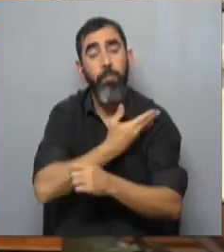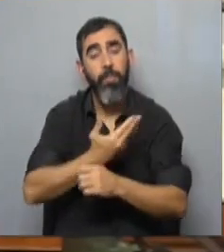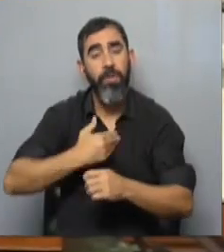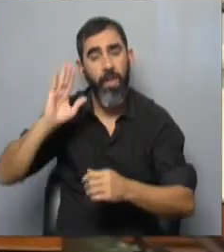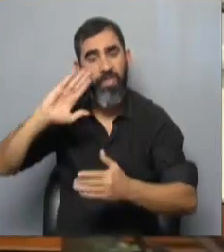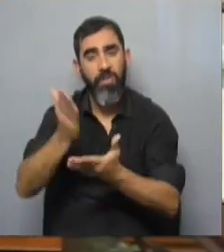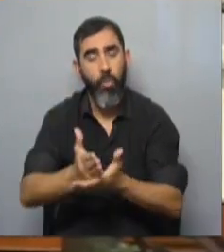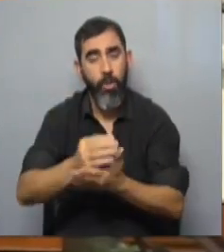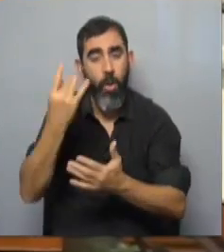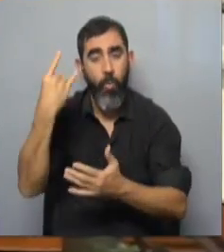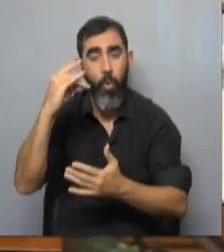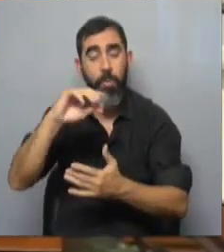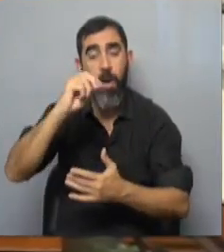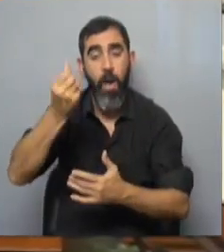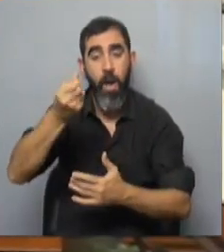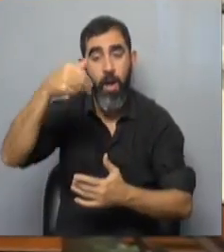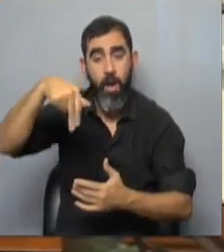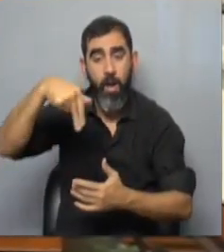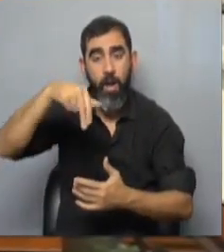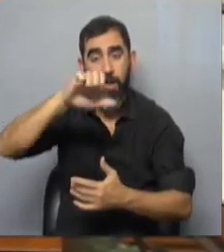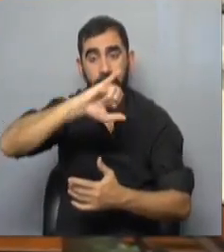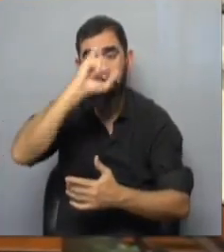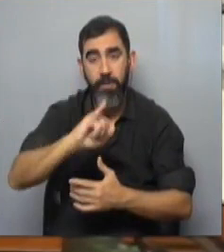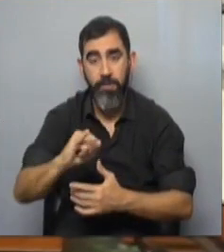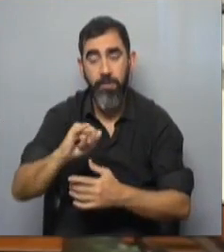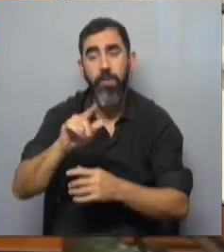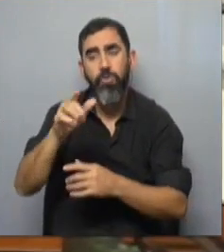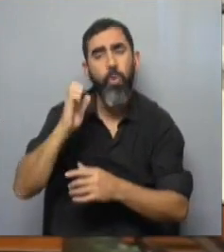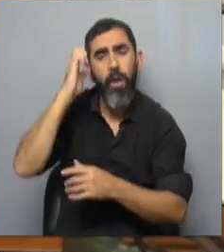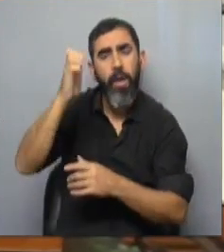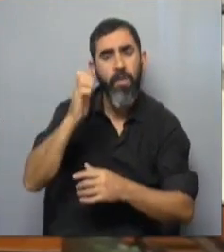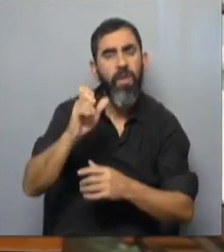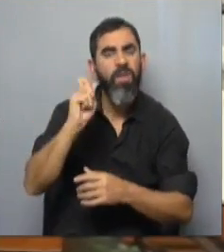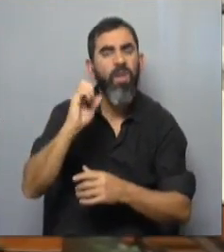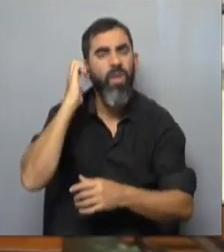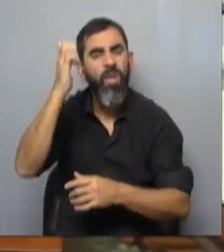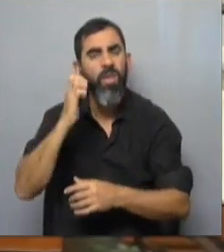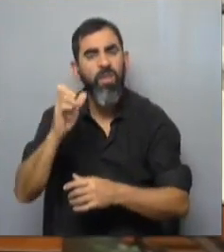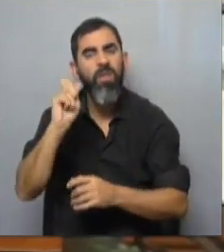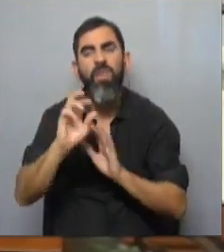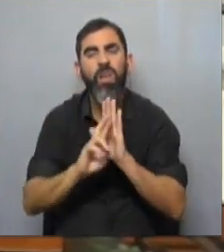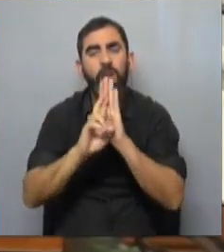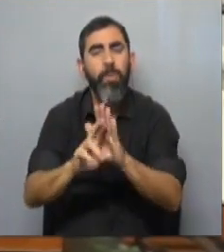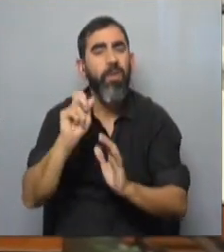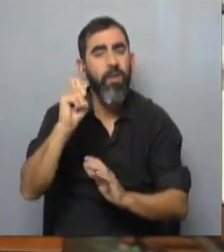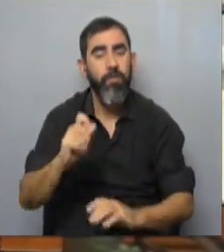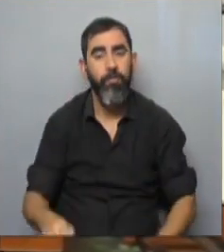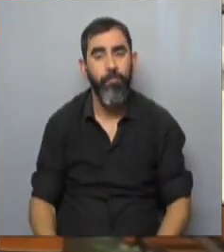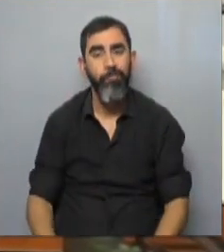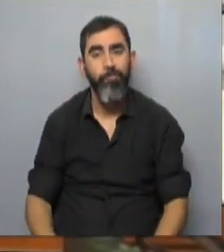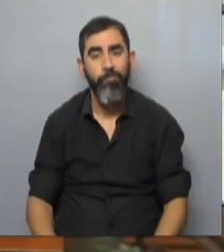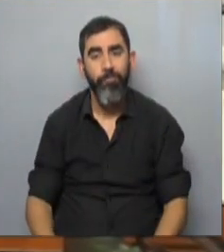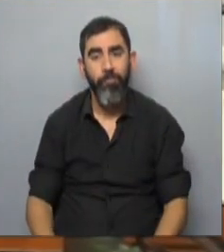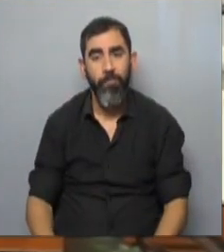de facto de Bolivia, Jeanine Áñez. Lo hizo un edil. ¿Cuál es el edil y a quién representa? ¿Qué bancada?